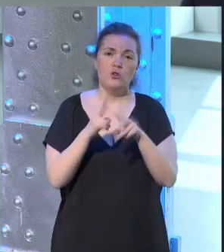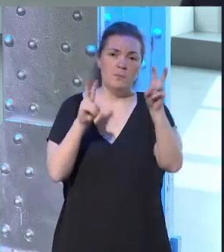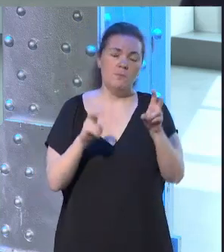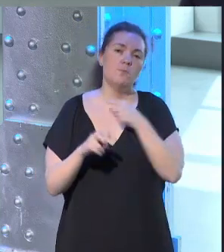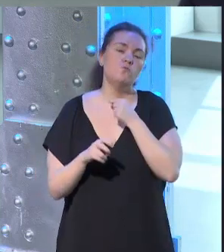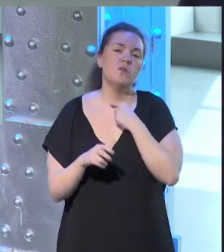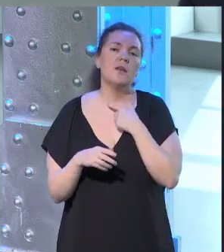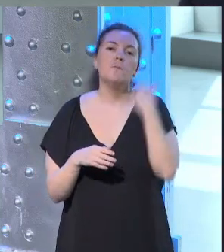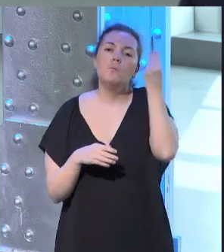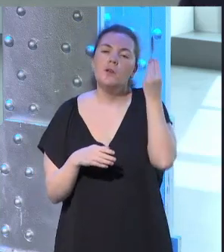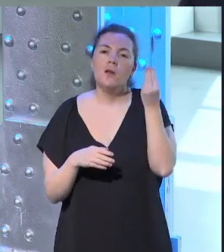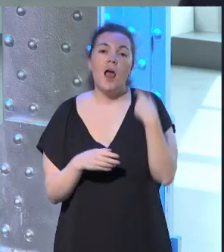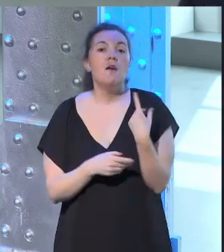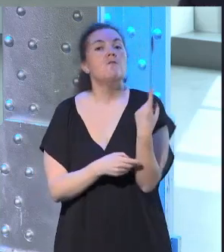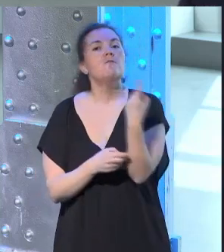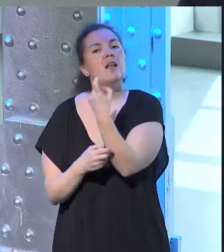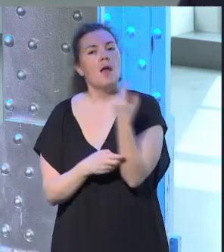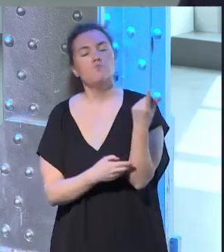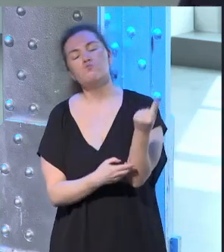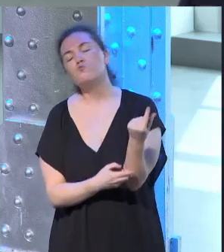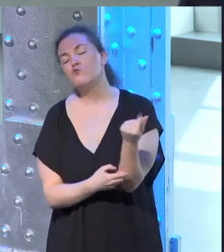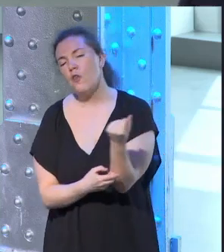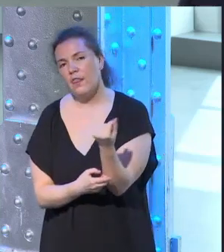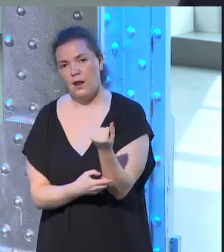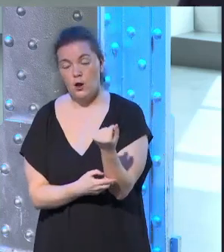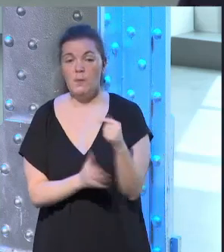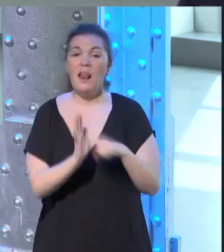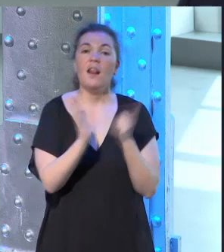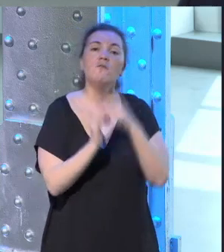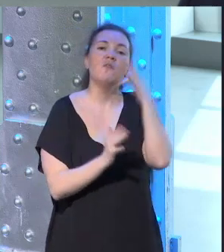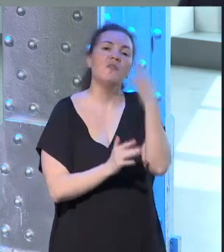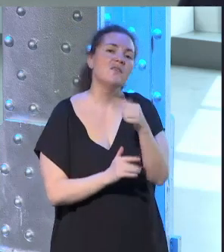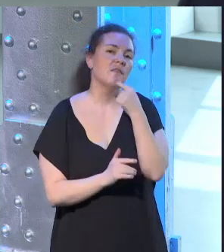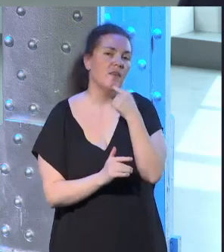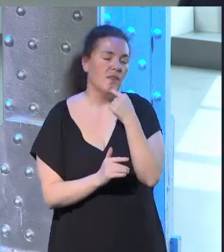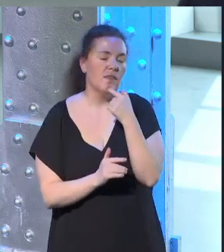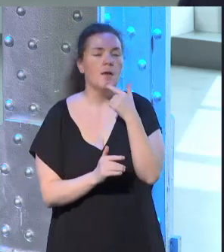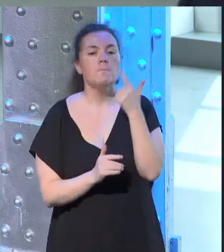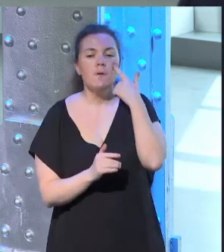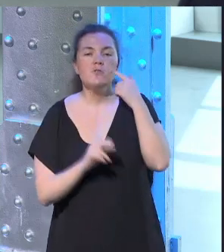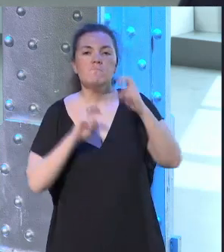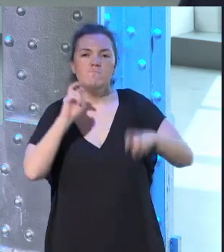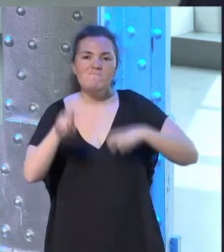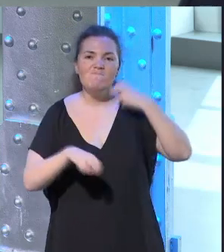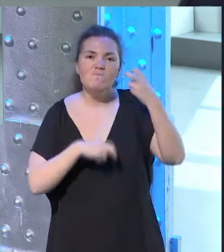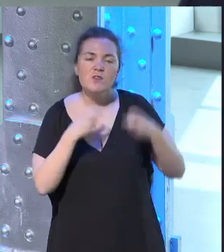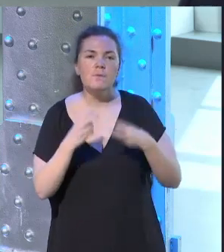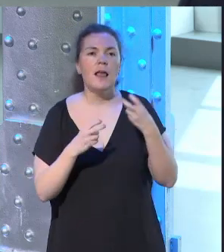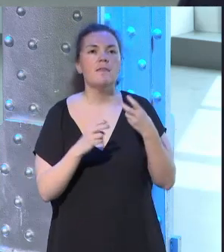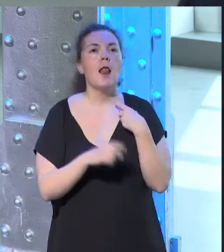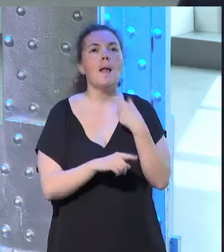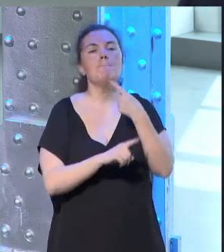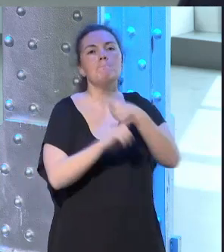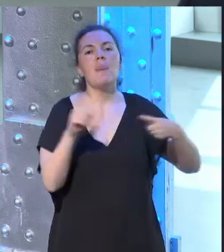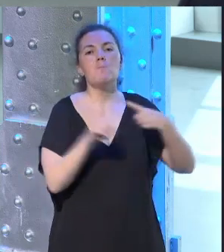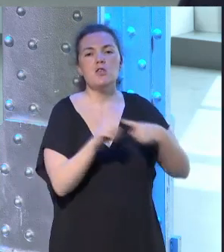es, se necesita mucho dinero. La ley francesa dicen, vamos a rehabilitar con criterios de eficiencia energética 500.000 de